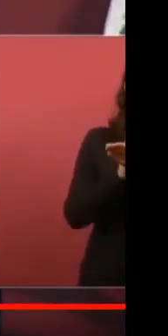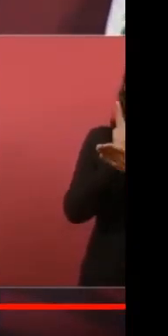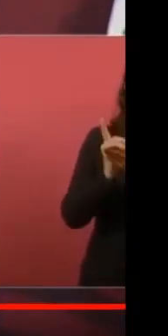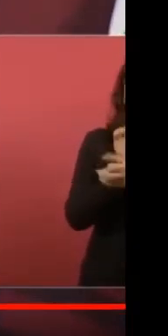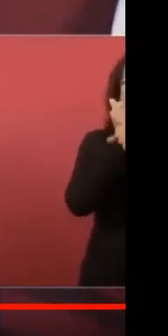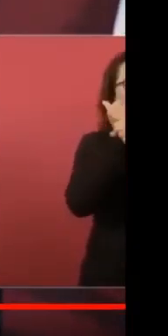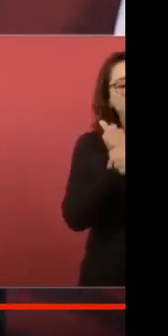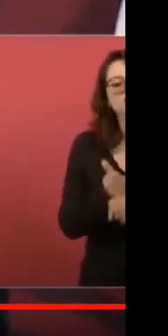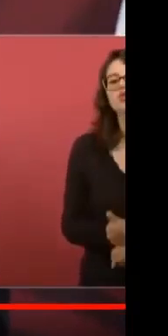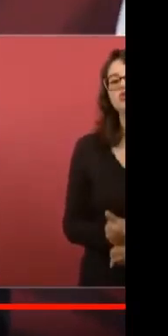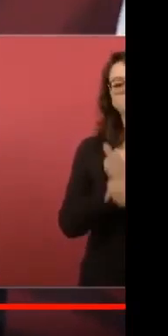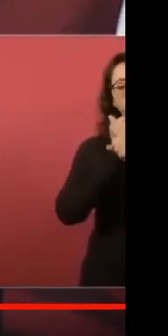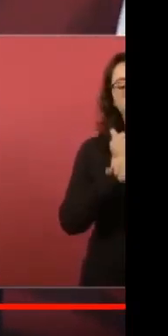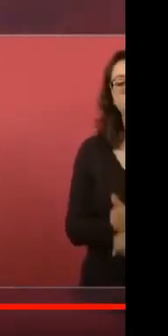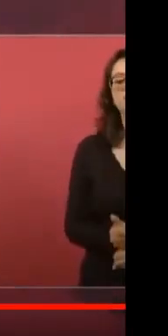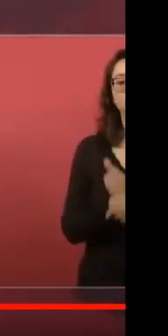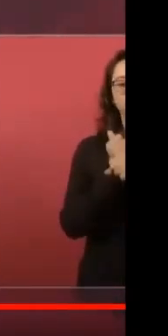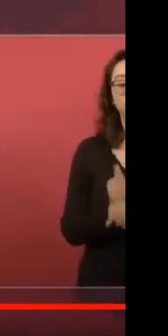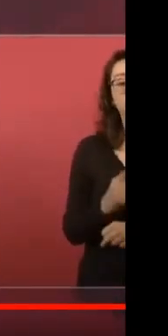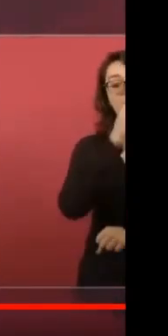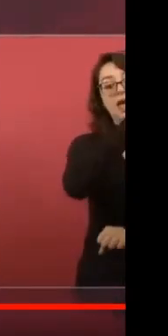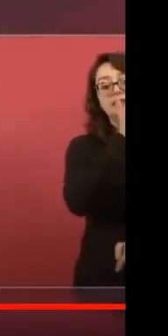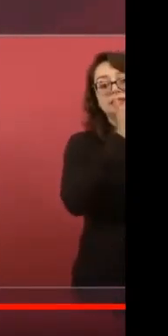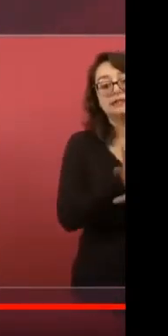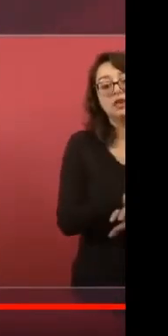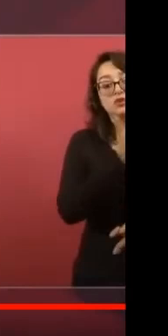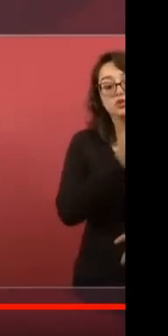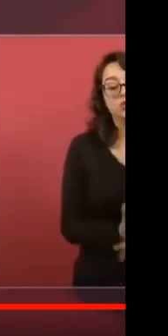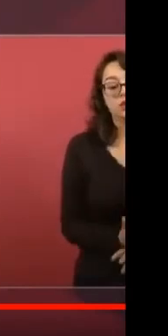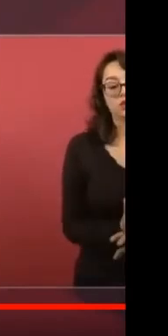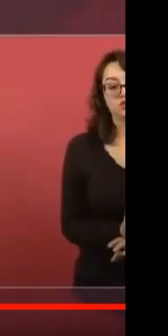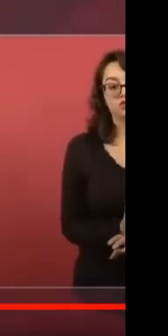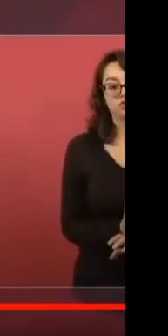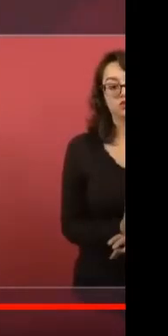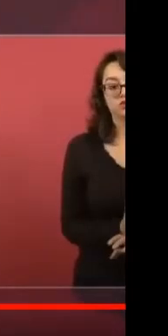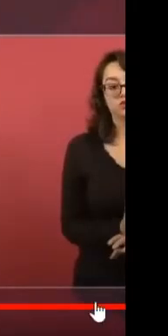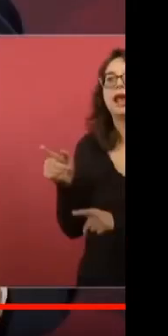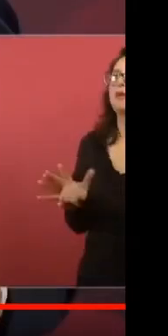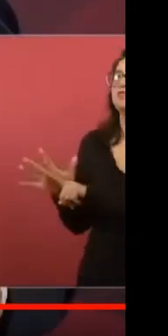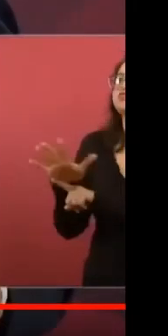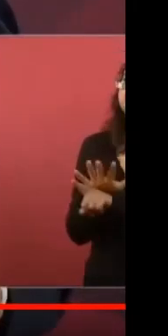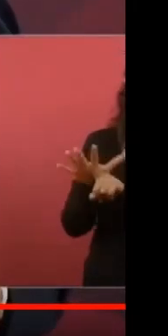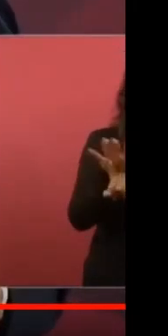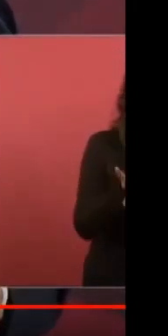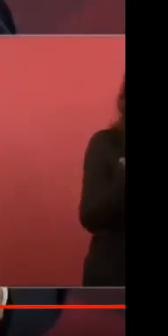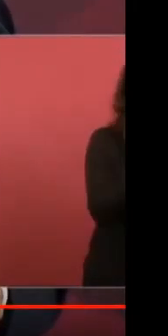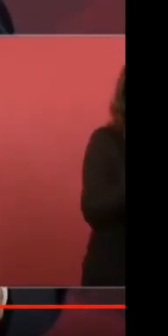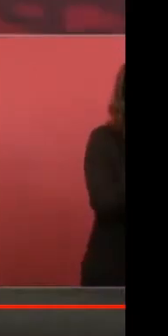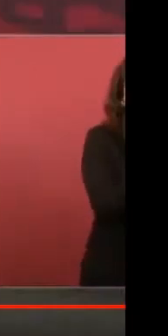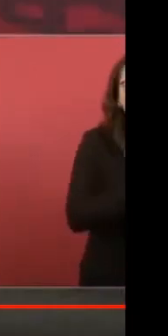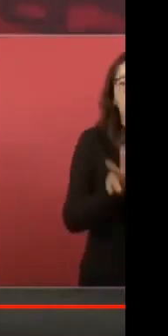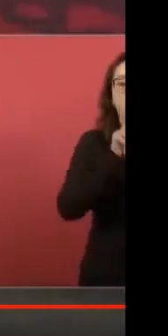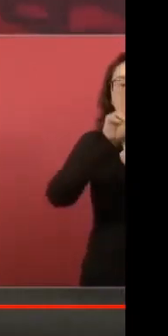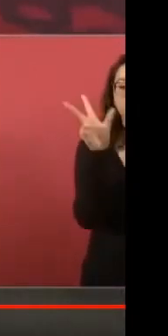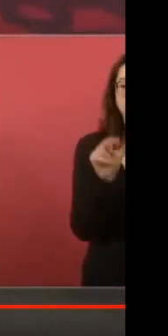después de causan dolor en Estados Unidos vemos a los supremacistas por ejemplo que ellos son